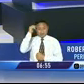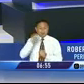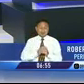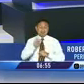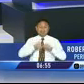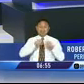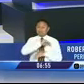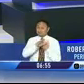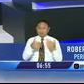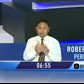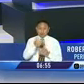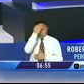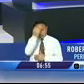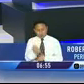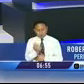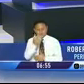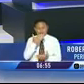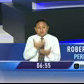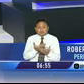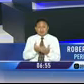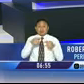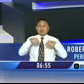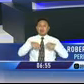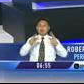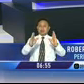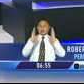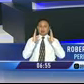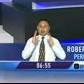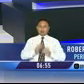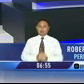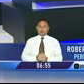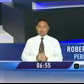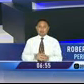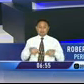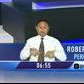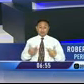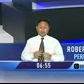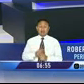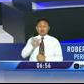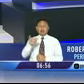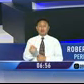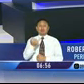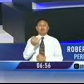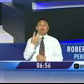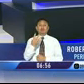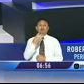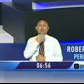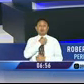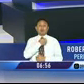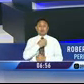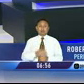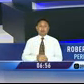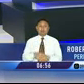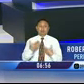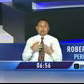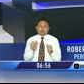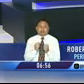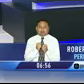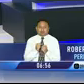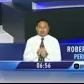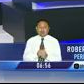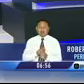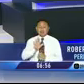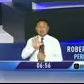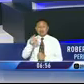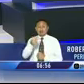muy buenos días. Gracias por acompañarnos en una nueva jornada informativa. Ya estamos jueves 4 de agosto. Y con frío, 5 grados